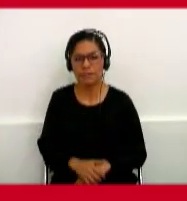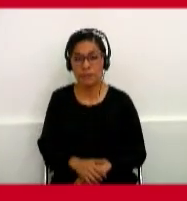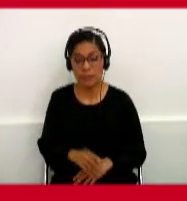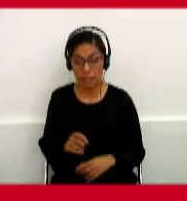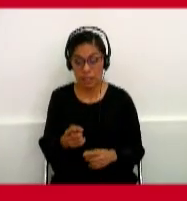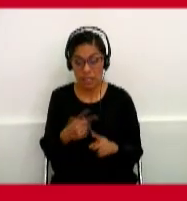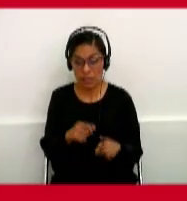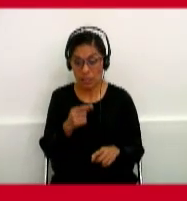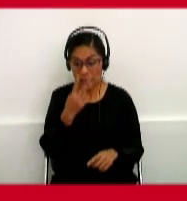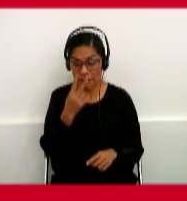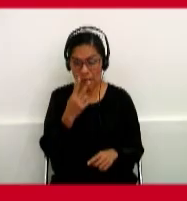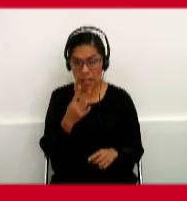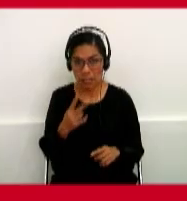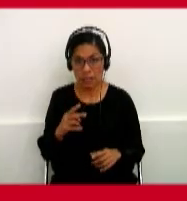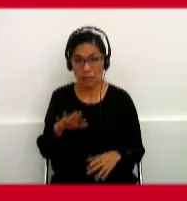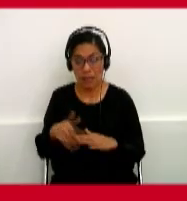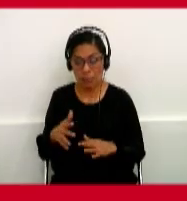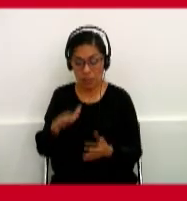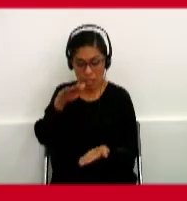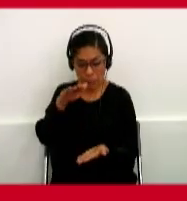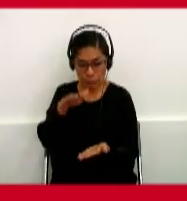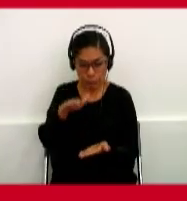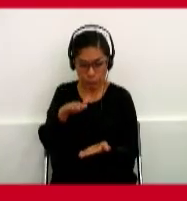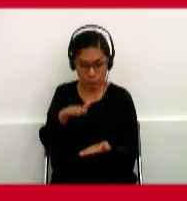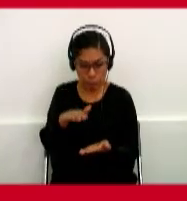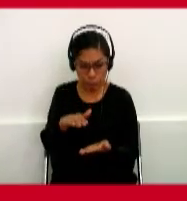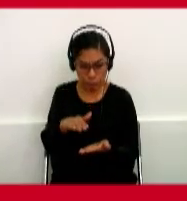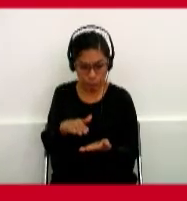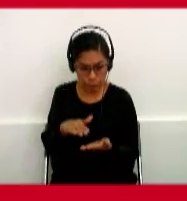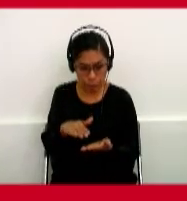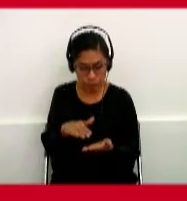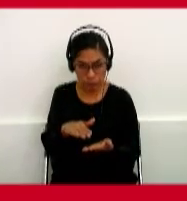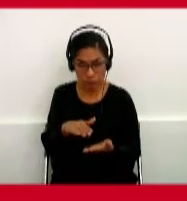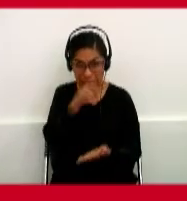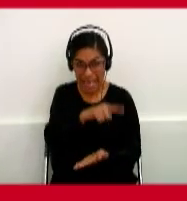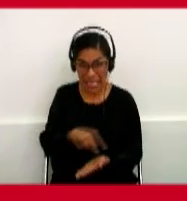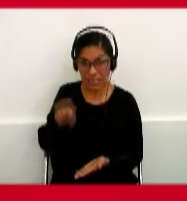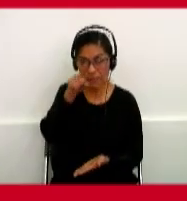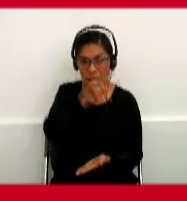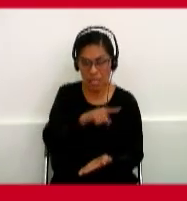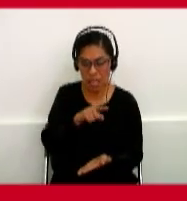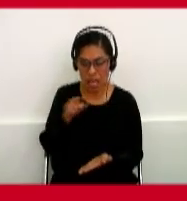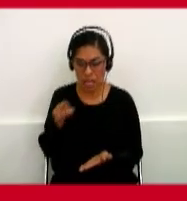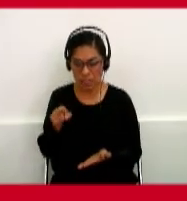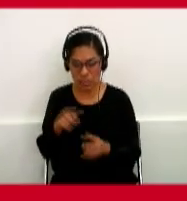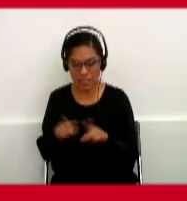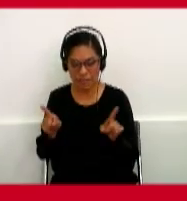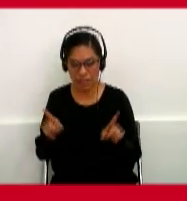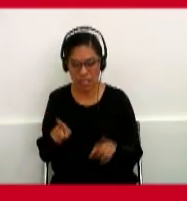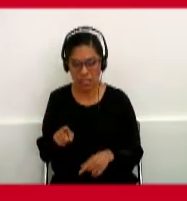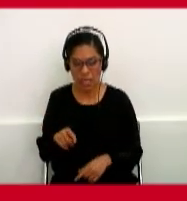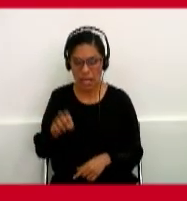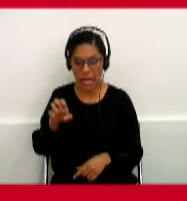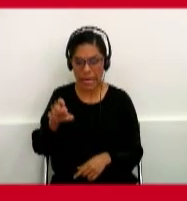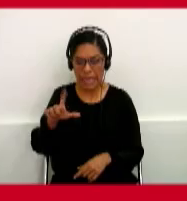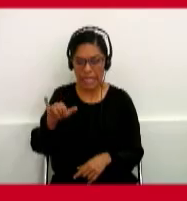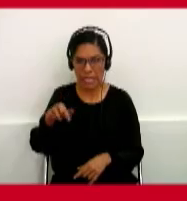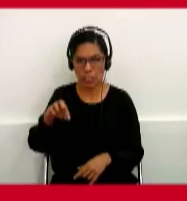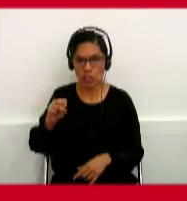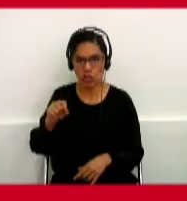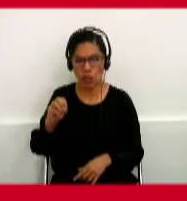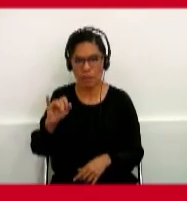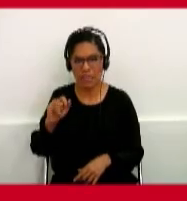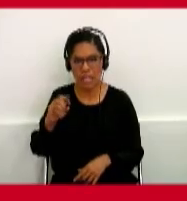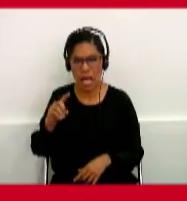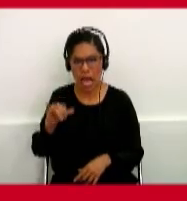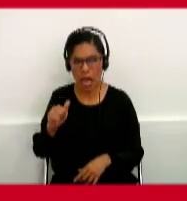factores de seguridad reducen, como pueden ver. En el esférica, si bien no reduce tanto, pero en el elipsoidal sí ha reducido bastante, de 1.6 a